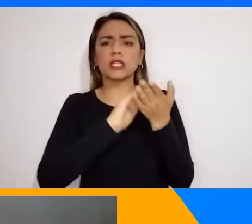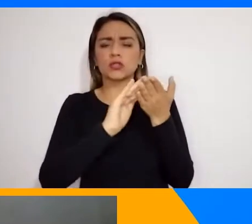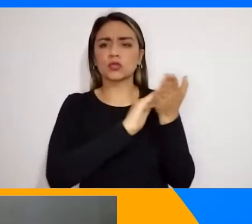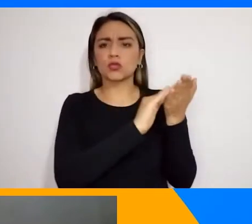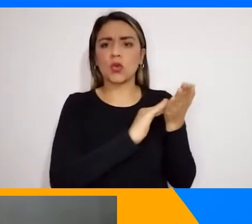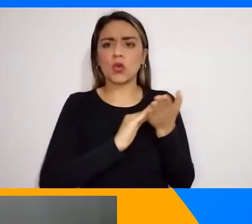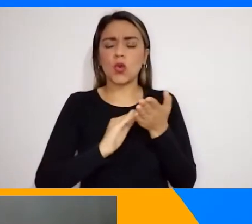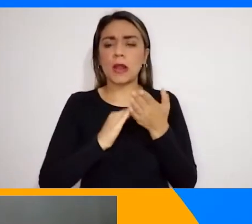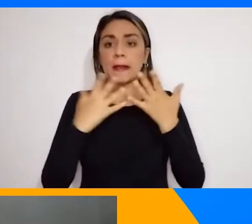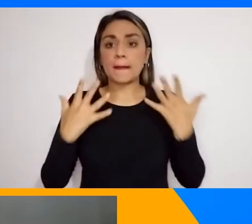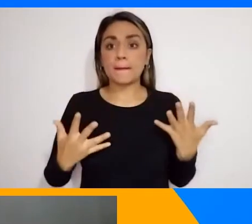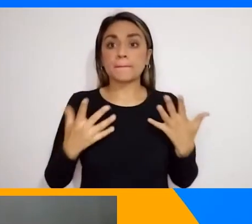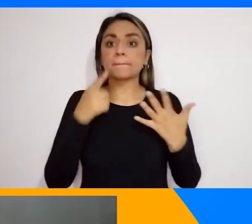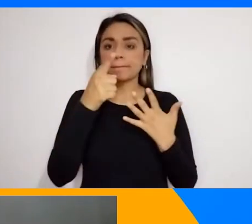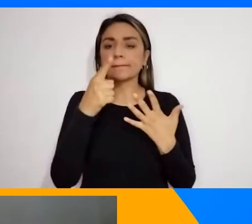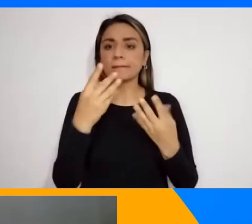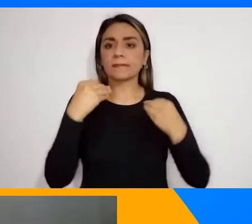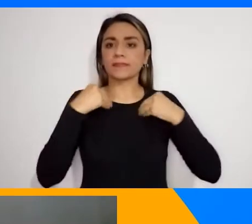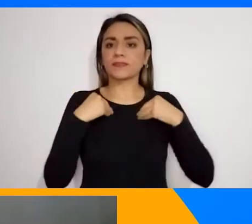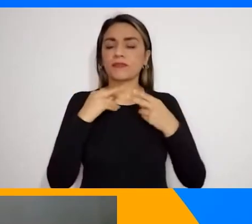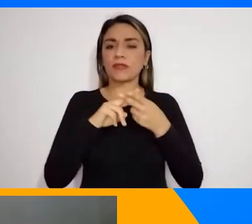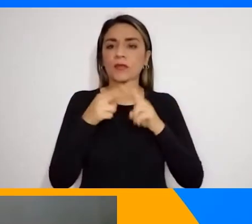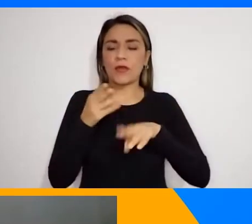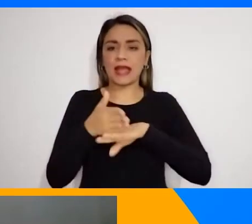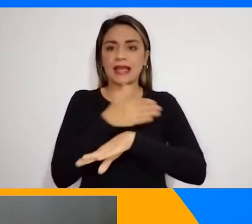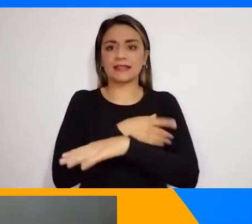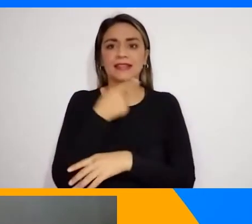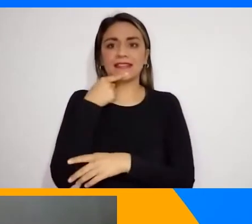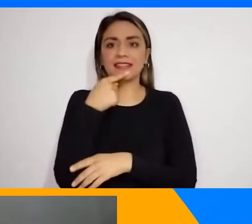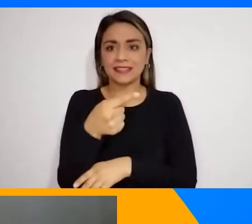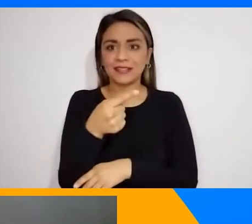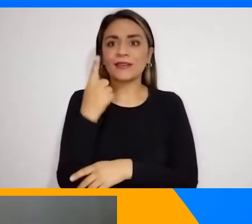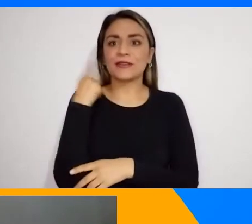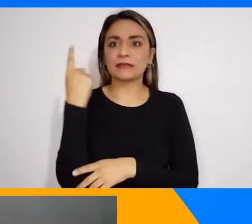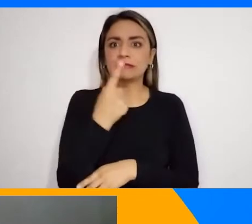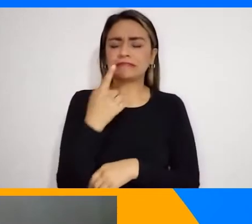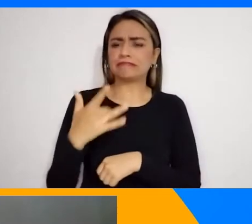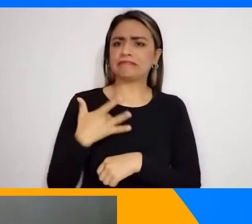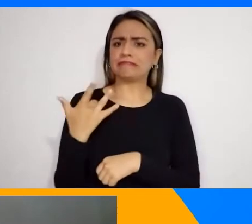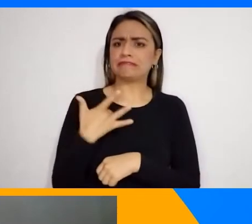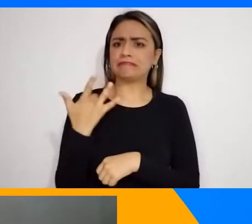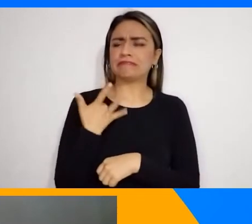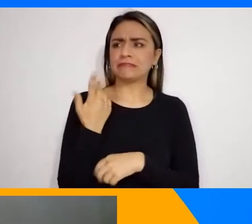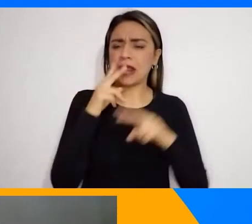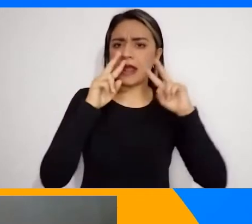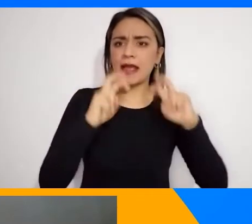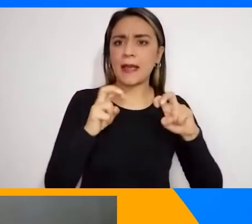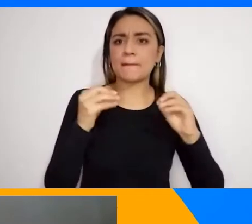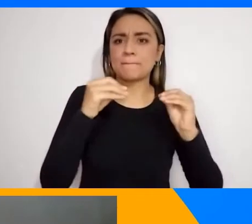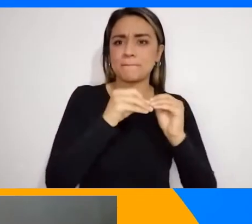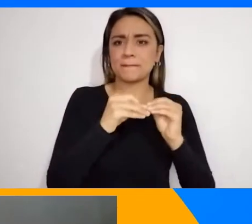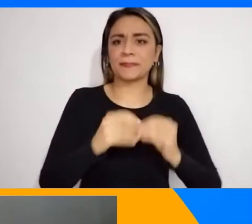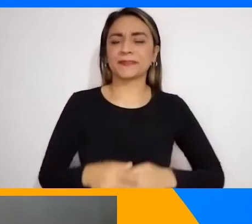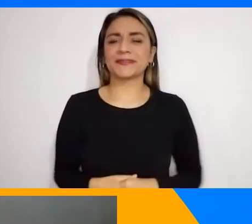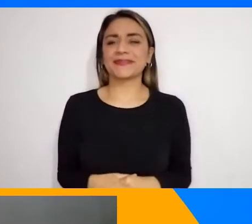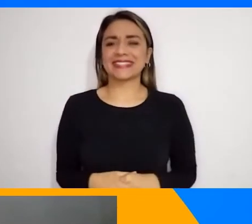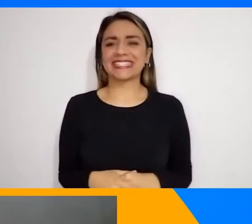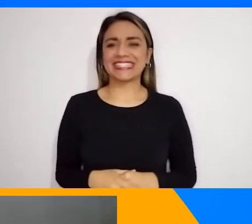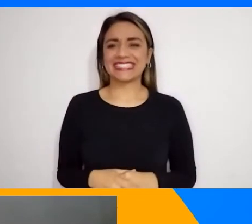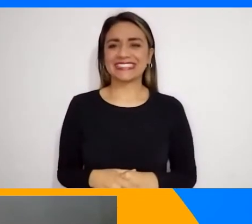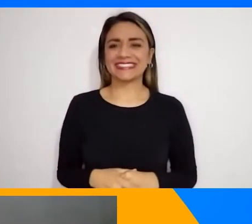Entonces, creo que vamos a quedar, como dije y como su merced ha dicho, súper motivados a indagar más. Bueno,